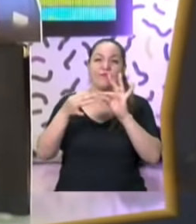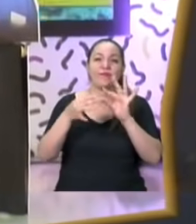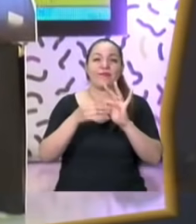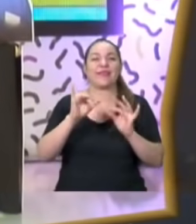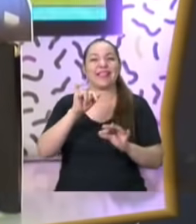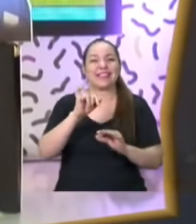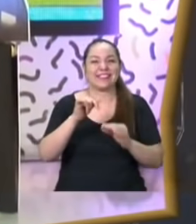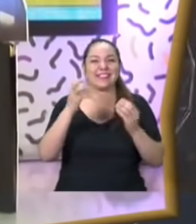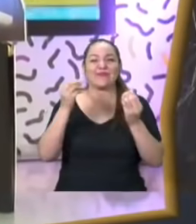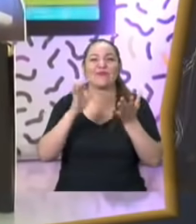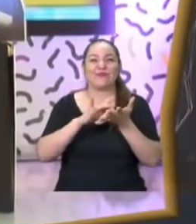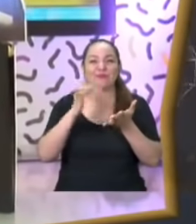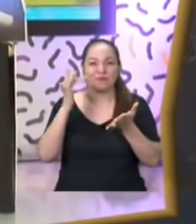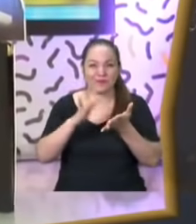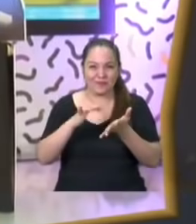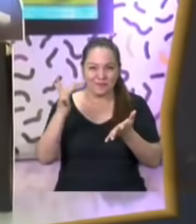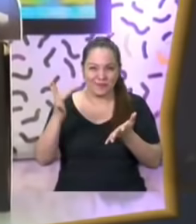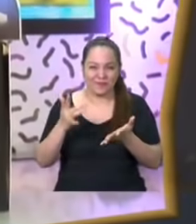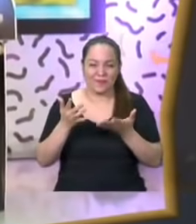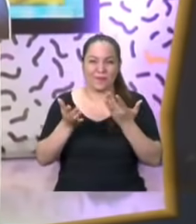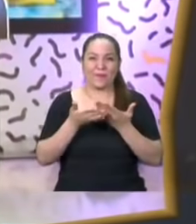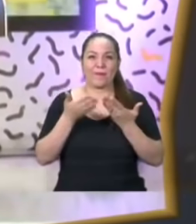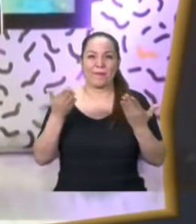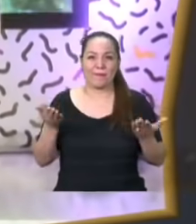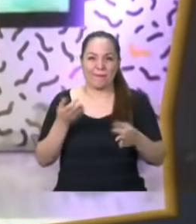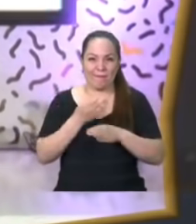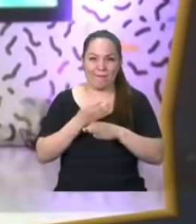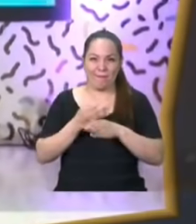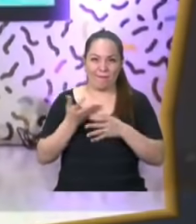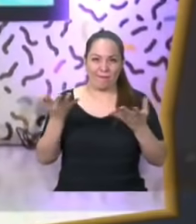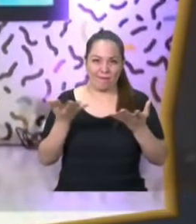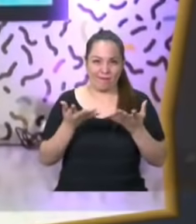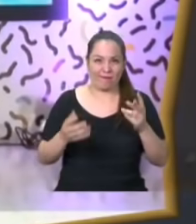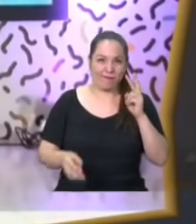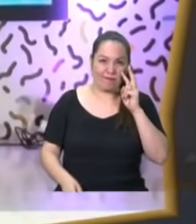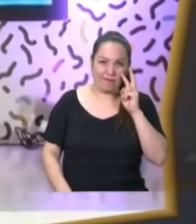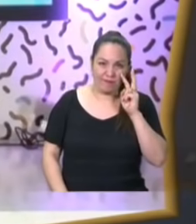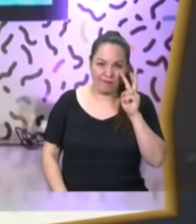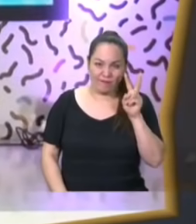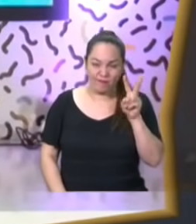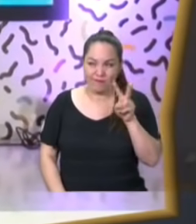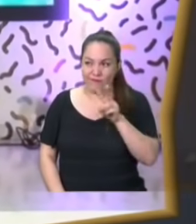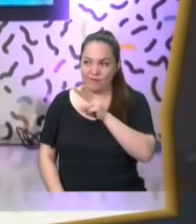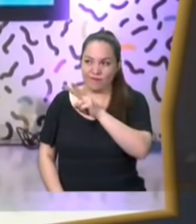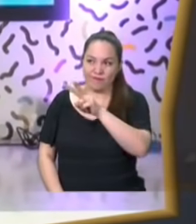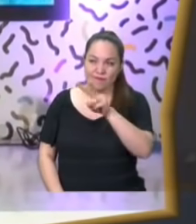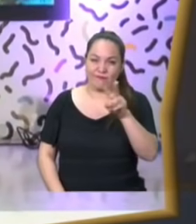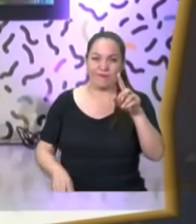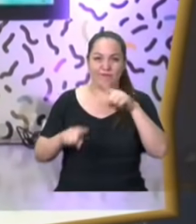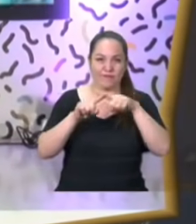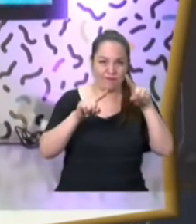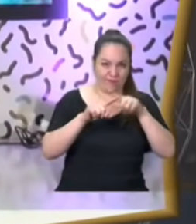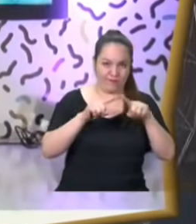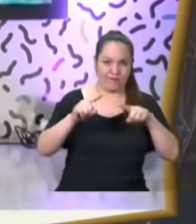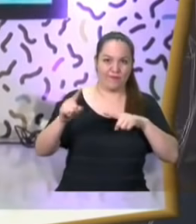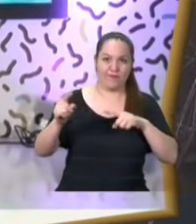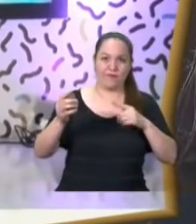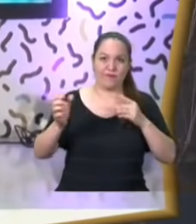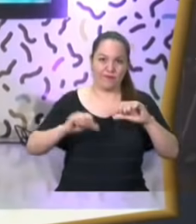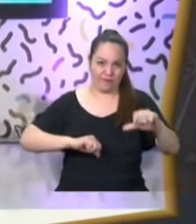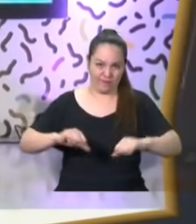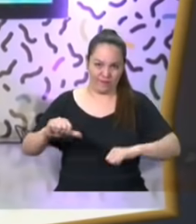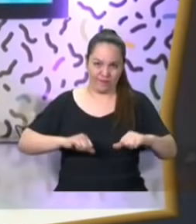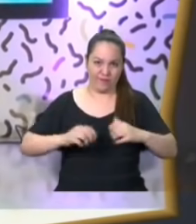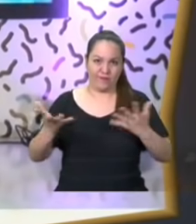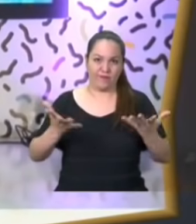gracias. Muchas gracias. Vamos a, en este momento, a que ustedes vean las diferentes pruebas que tendremos el día de hoy,